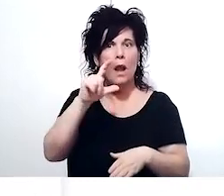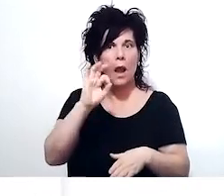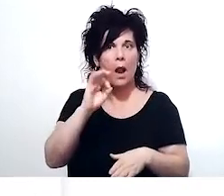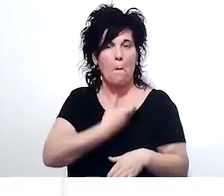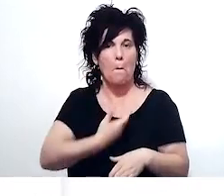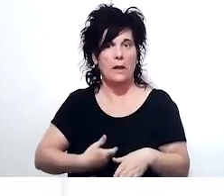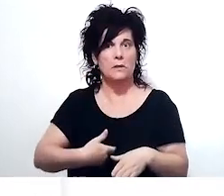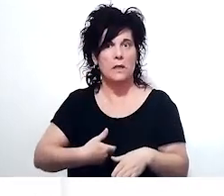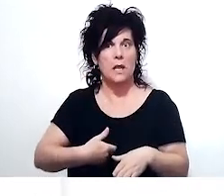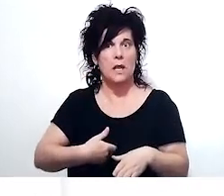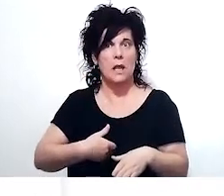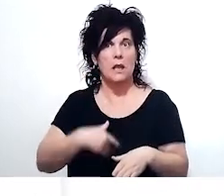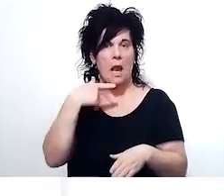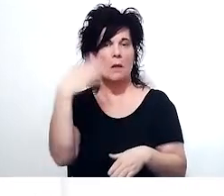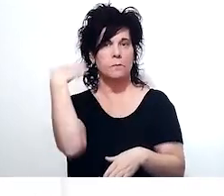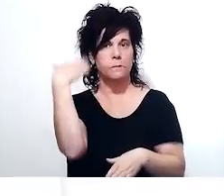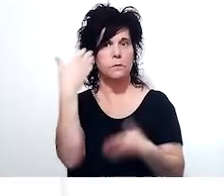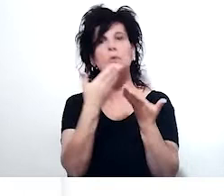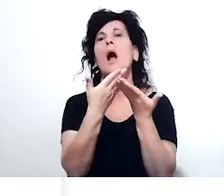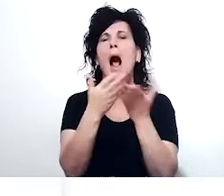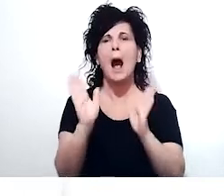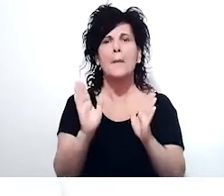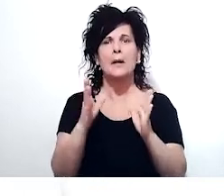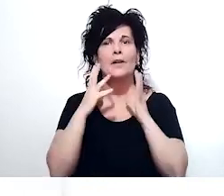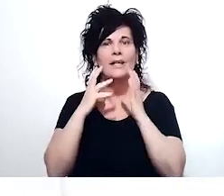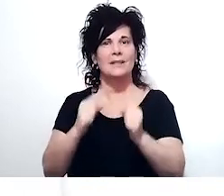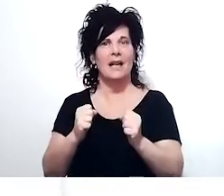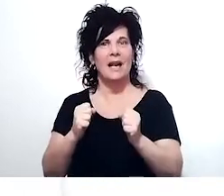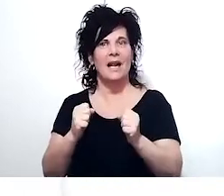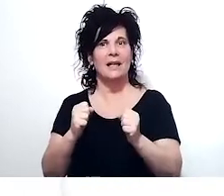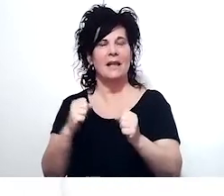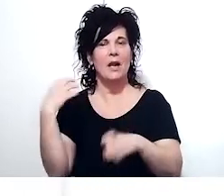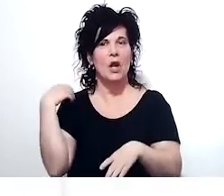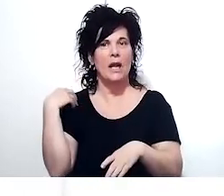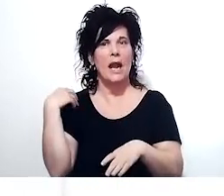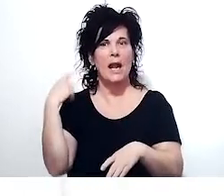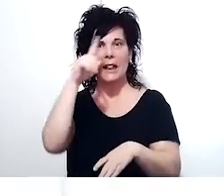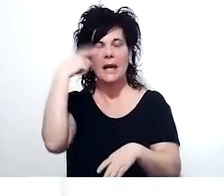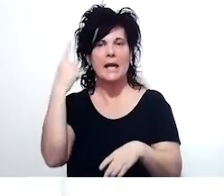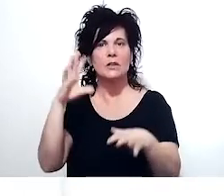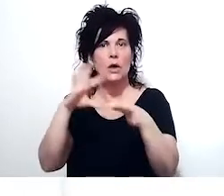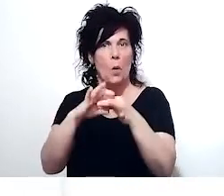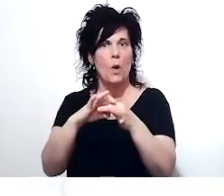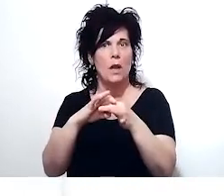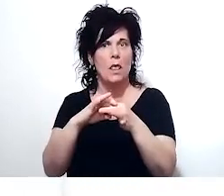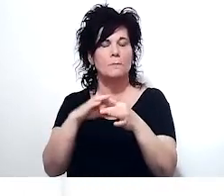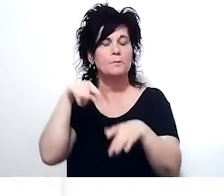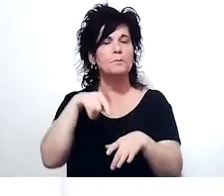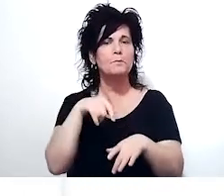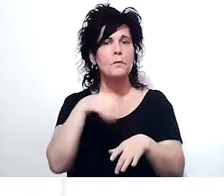presidente Macron dando el discurso de apertura junto con el secretario general de Naciones Unidas, Antonio Guterres,